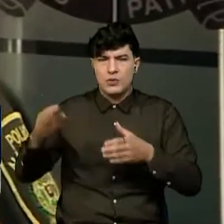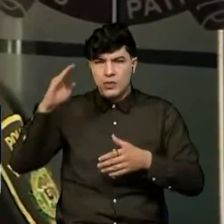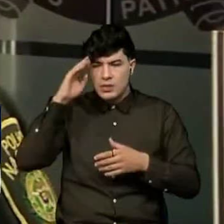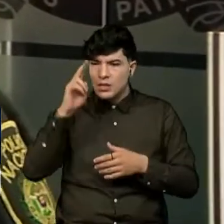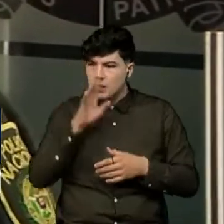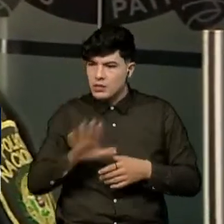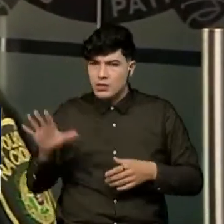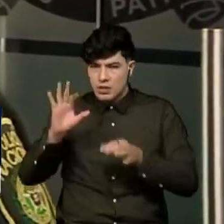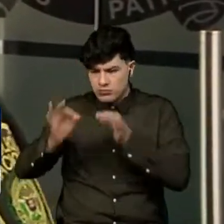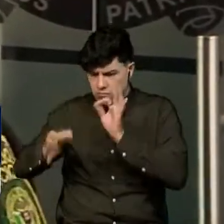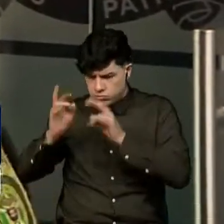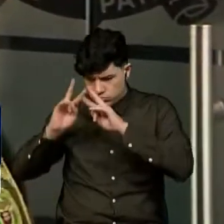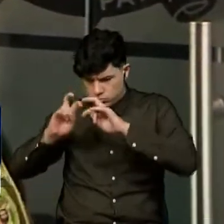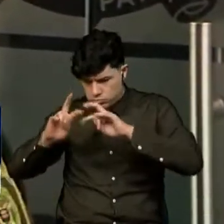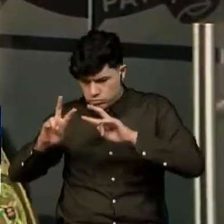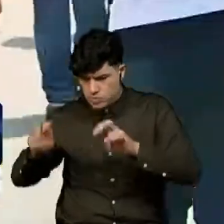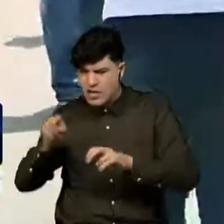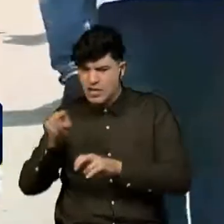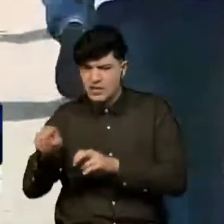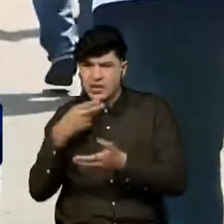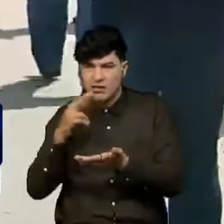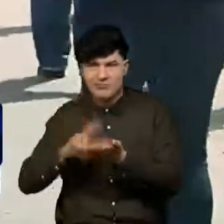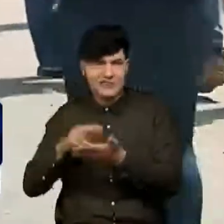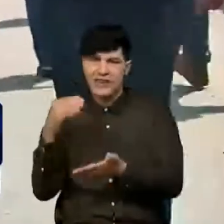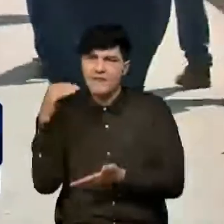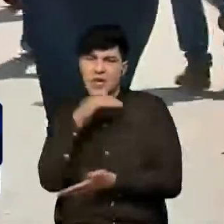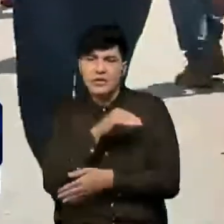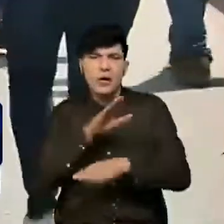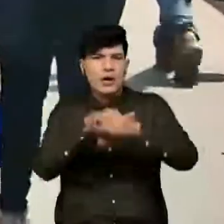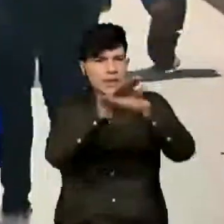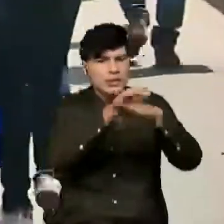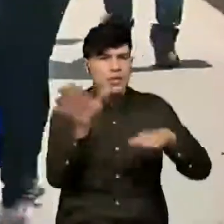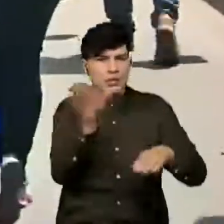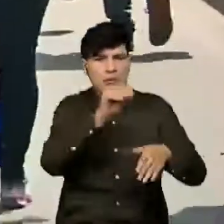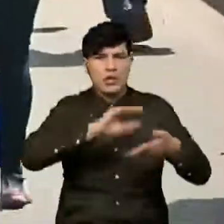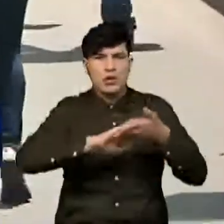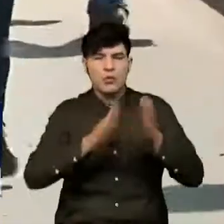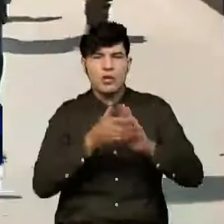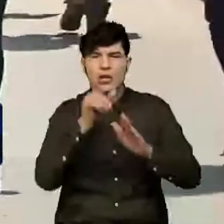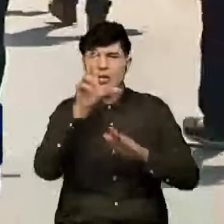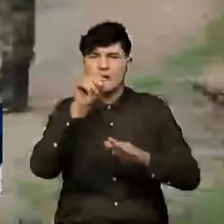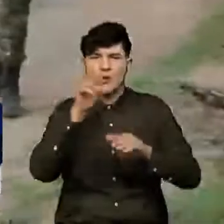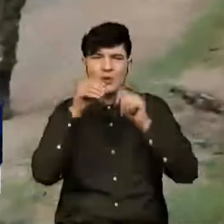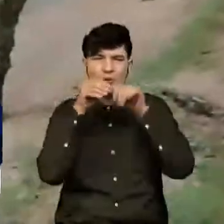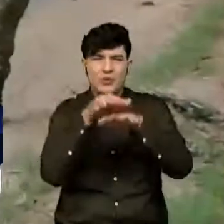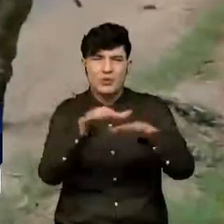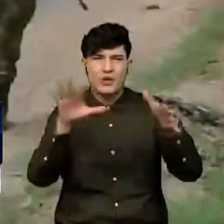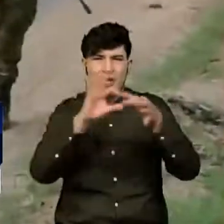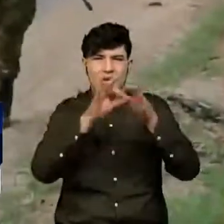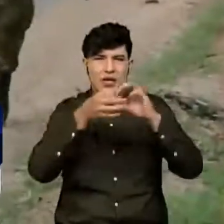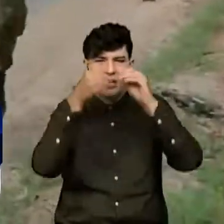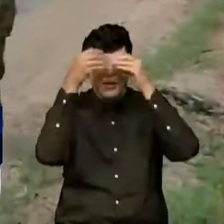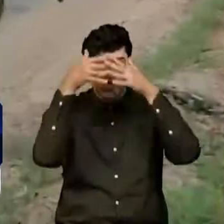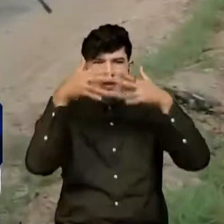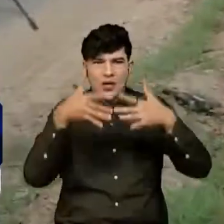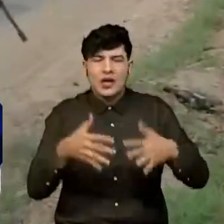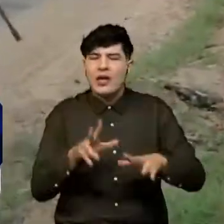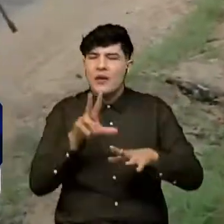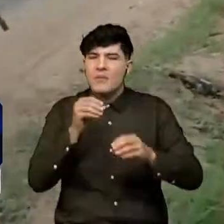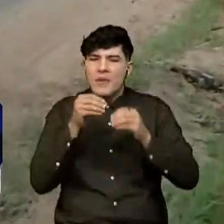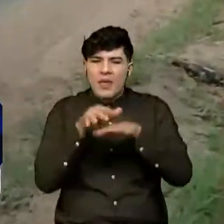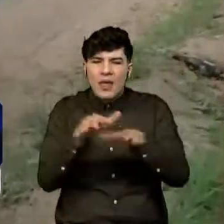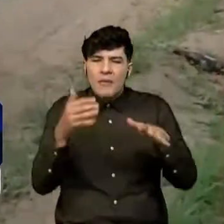judicial por ahora es falso el llamado de la comunidad para que ese tipo de mensaje no circulen por las redes generando pánico igual las